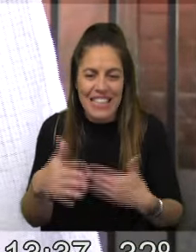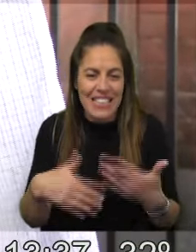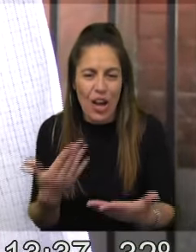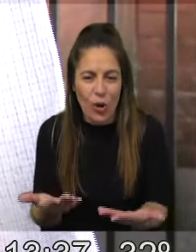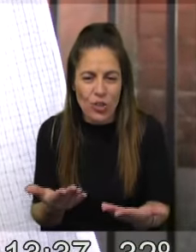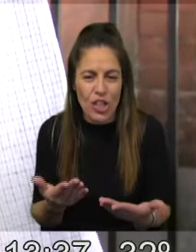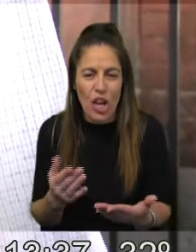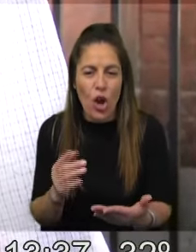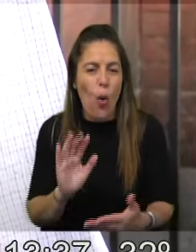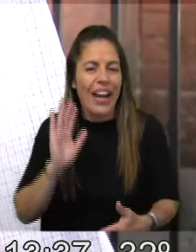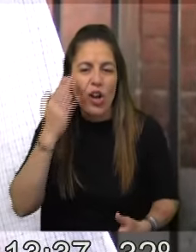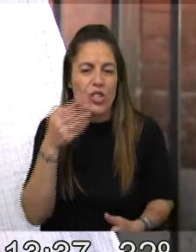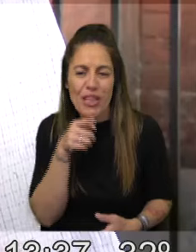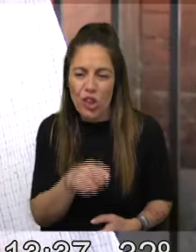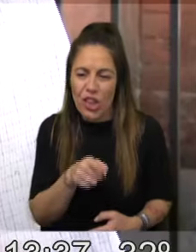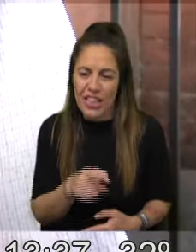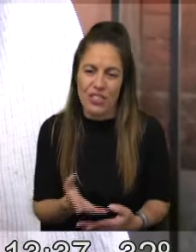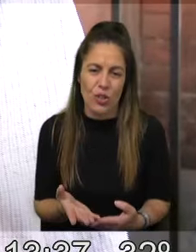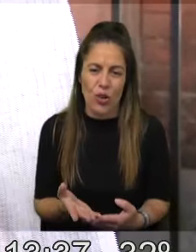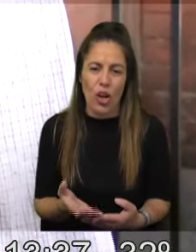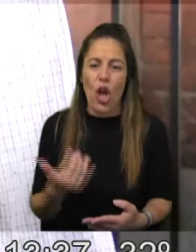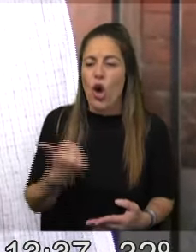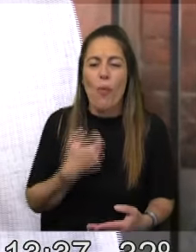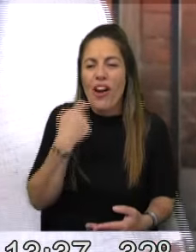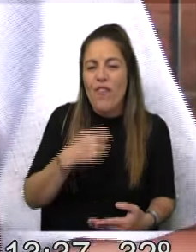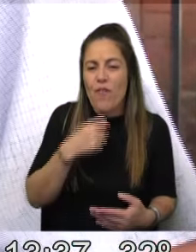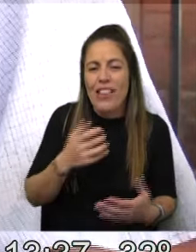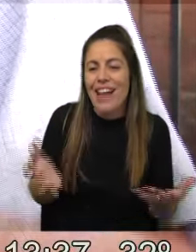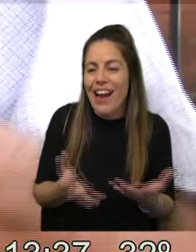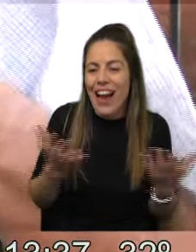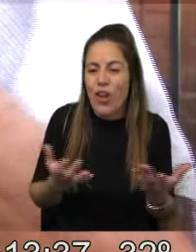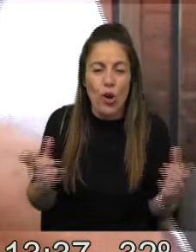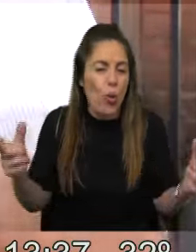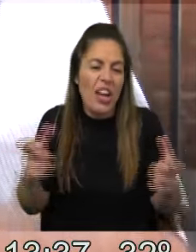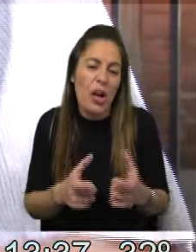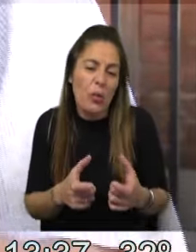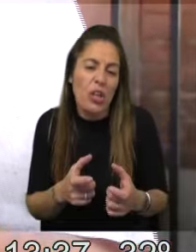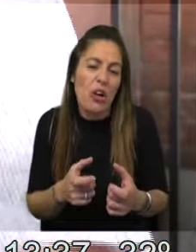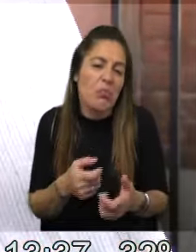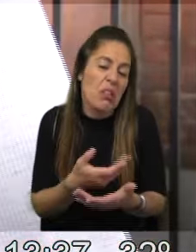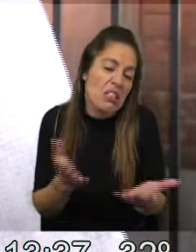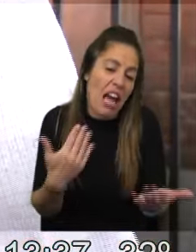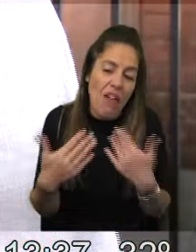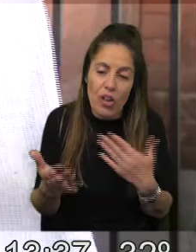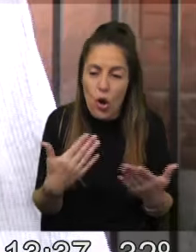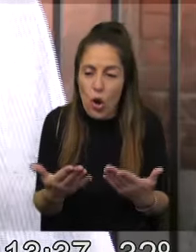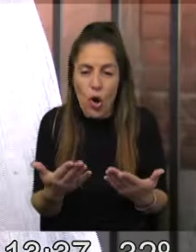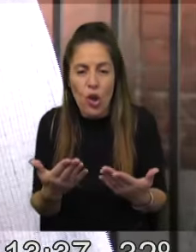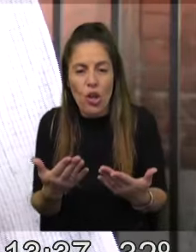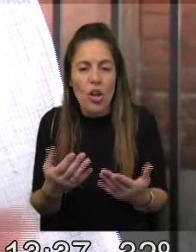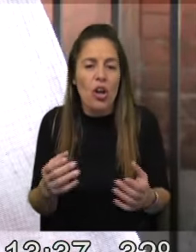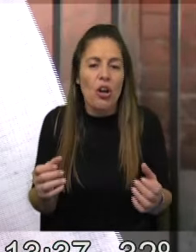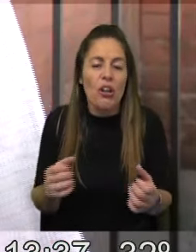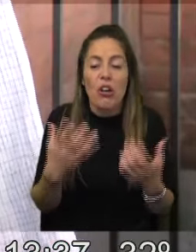el reconocimiento de eso, ¿no? Es como que le falta calor. Una reunión que está, se expuso, pa, pi, pu, pa, cuando